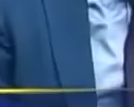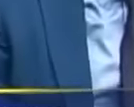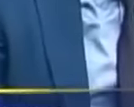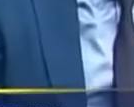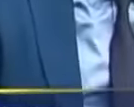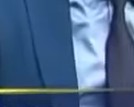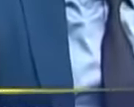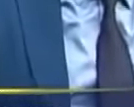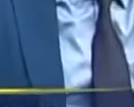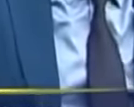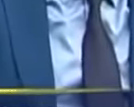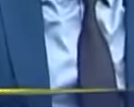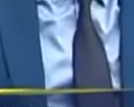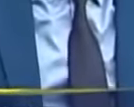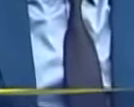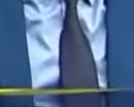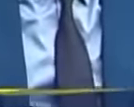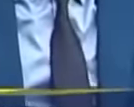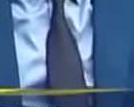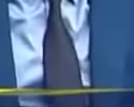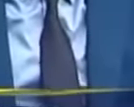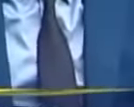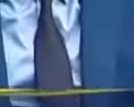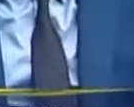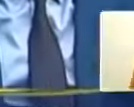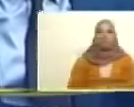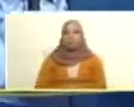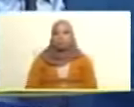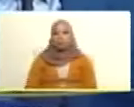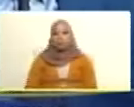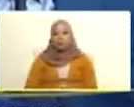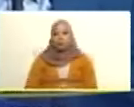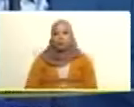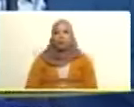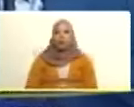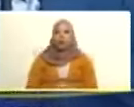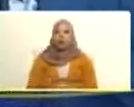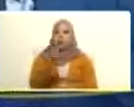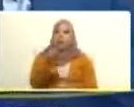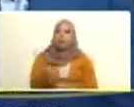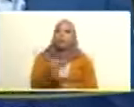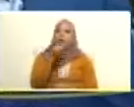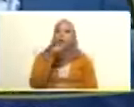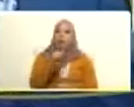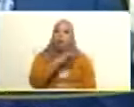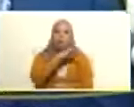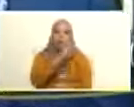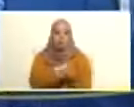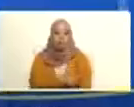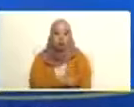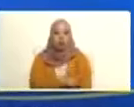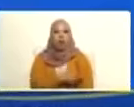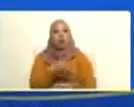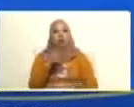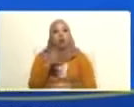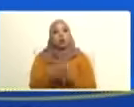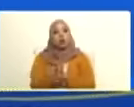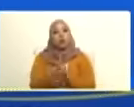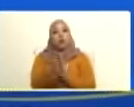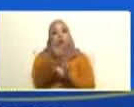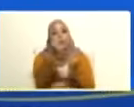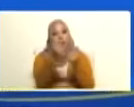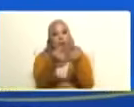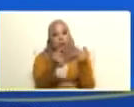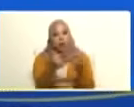que permite que tanto los asegurados se cree también fortalezas en cuanto a los beneficios